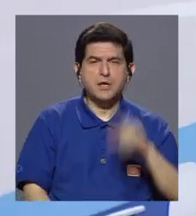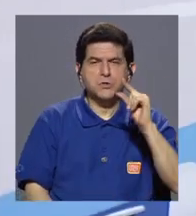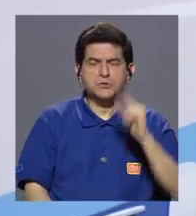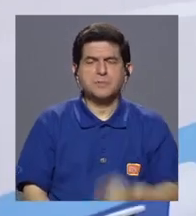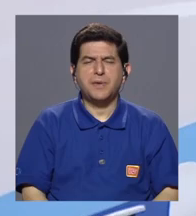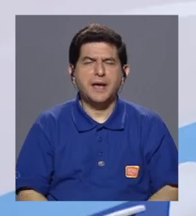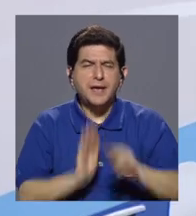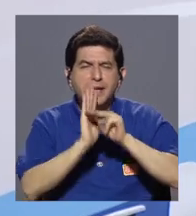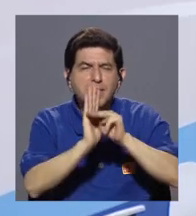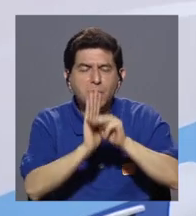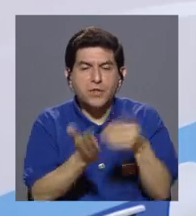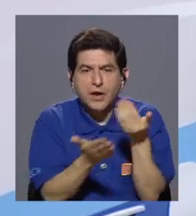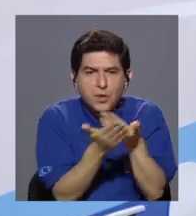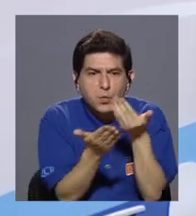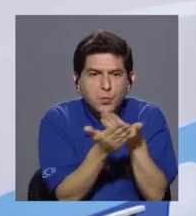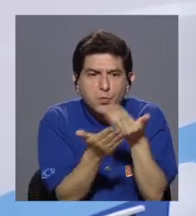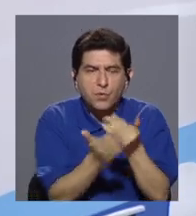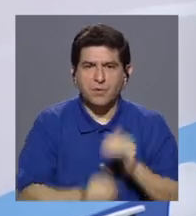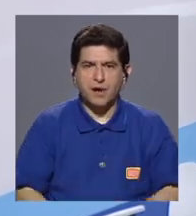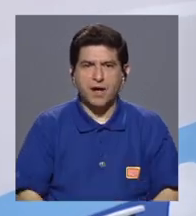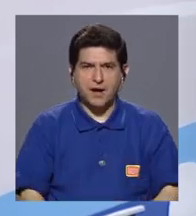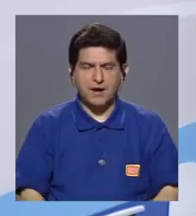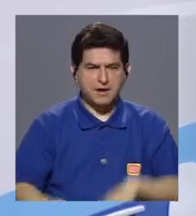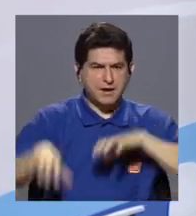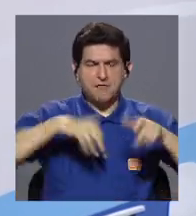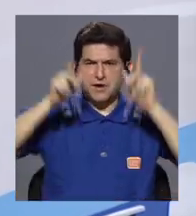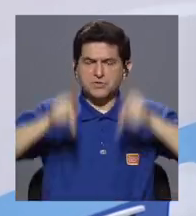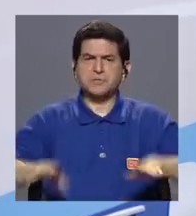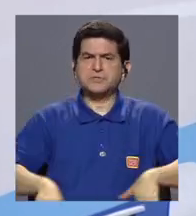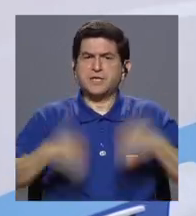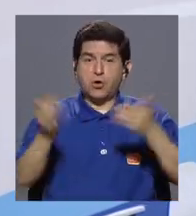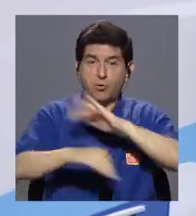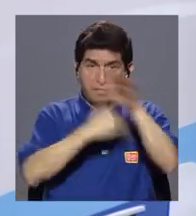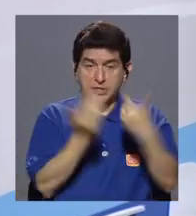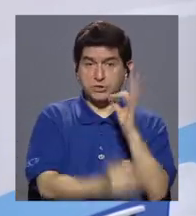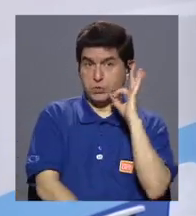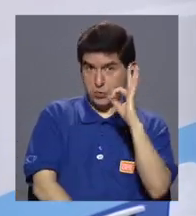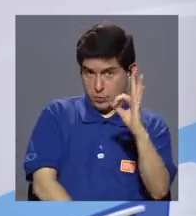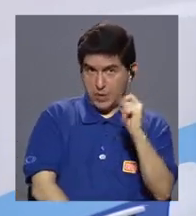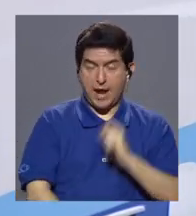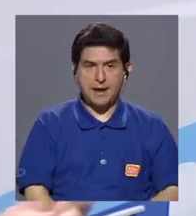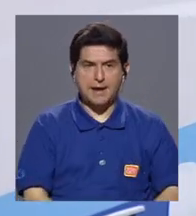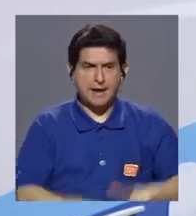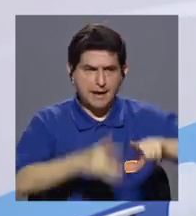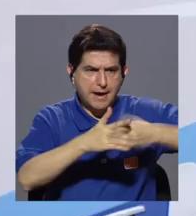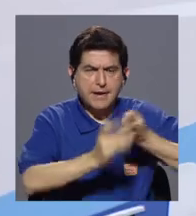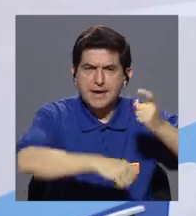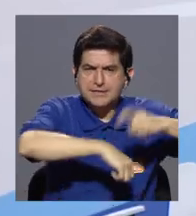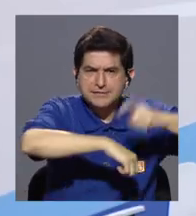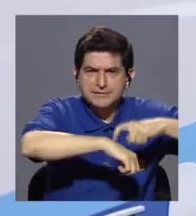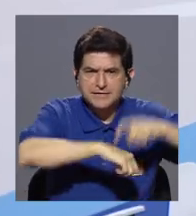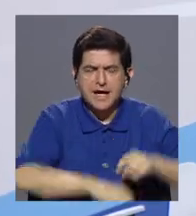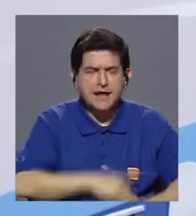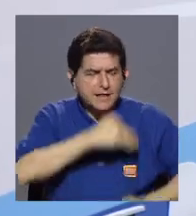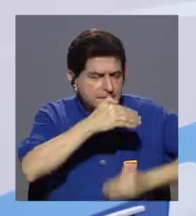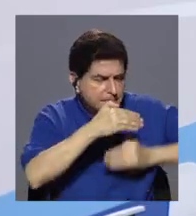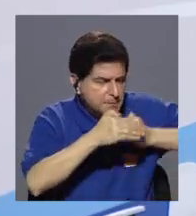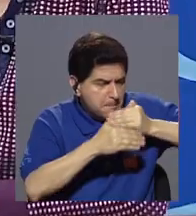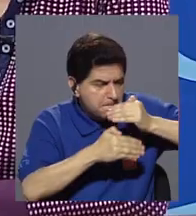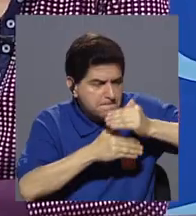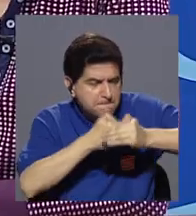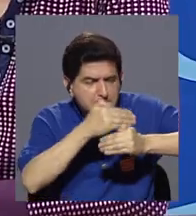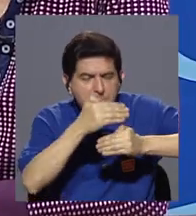prototipo y prueben ese prototipo para ver cómo reacción de la gente si todo va bien entramos en una fase de incubación